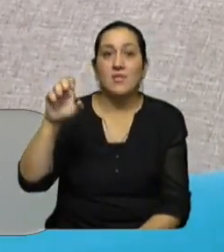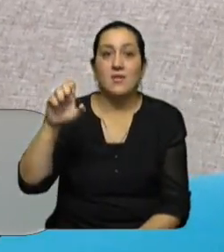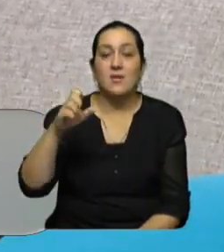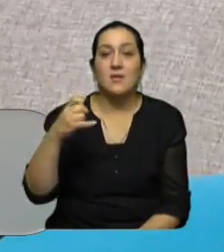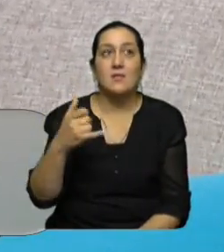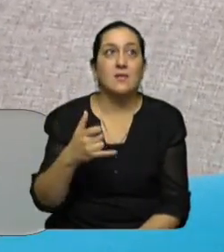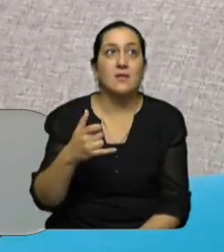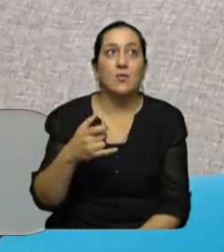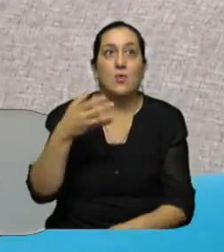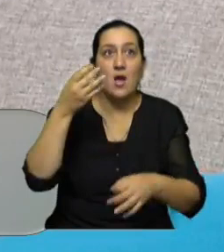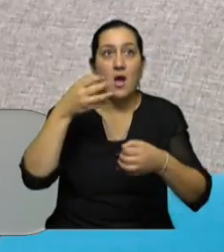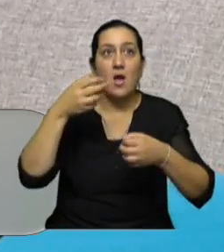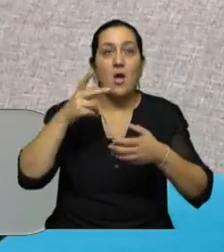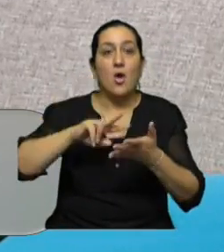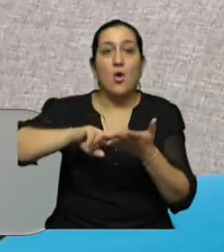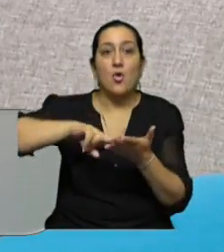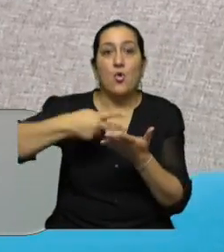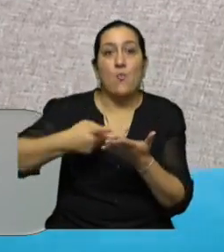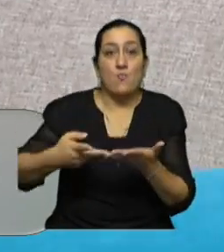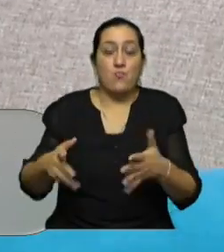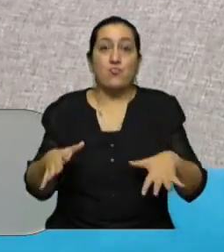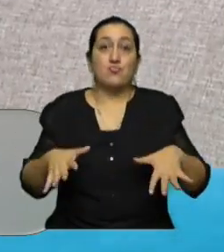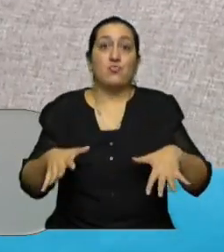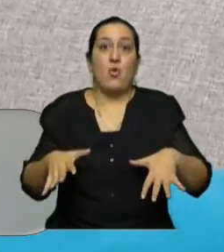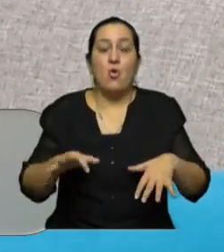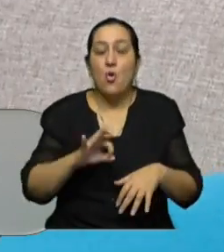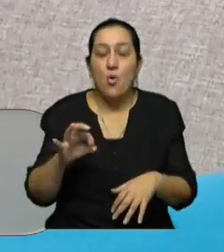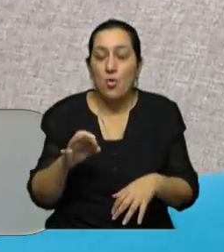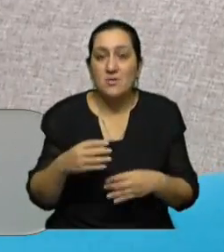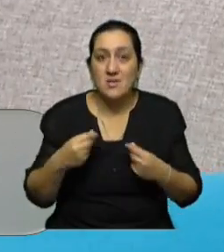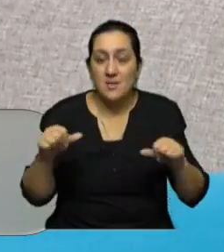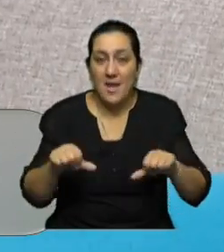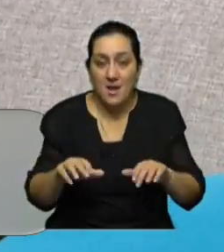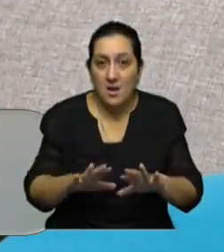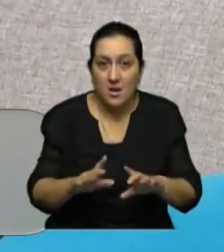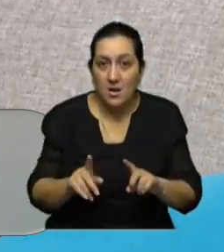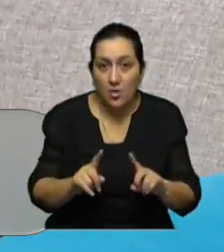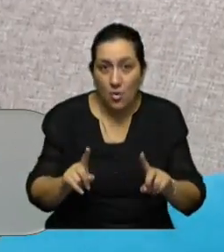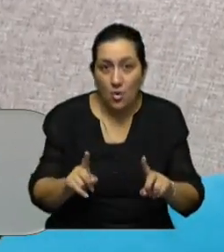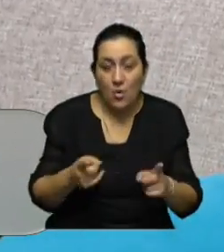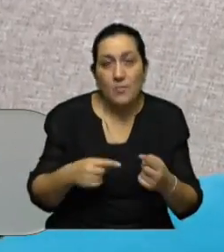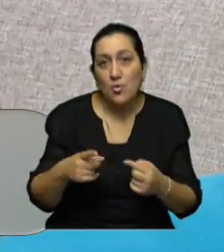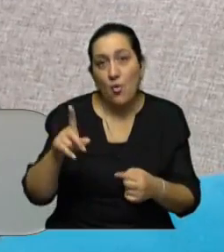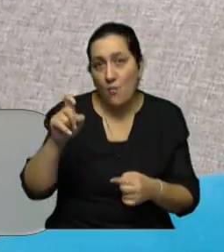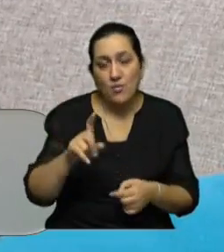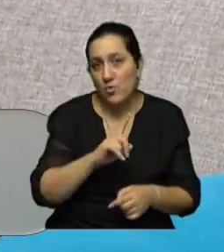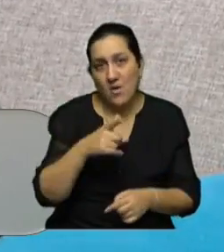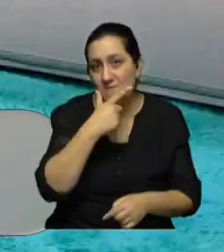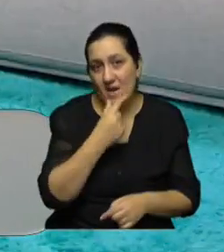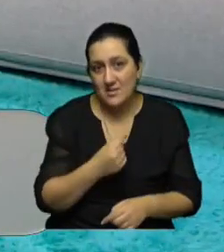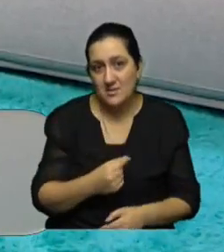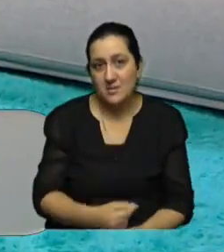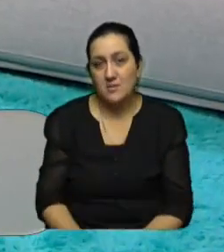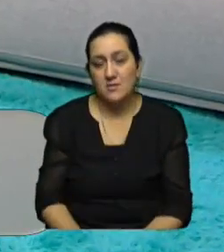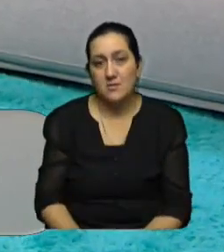no sé, una convulsión, gracias, o está mal, no. Pero sí, obviamente que no es fácil, permiso.